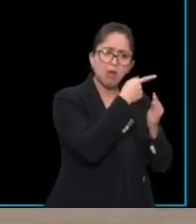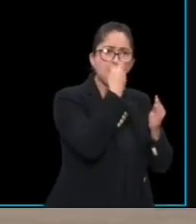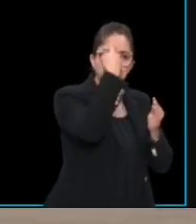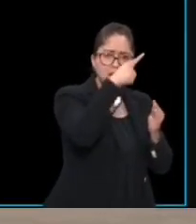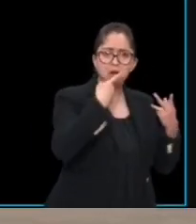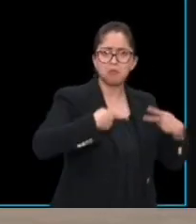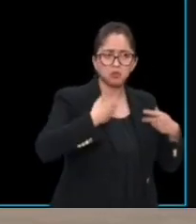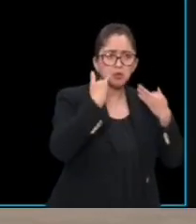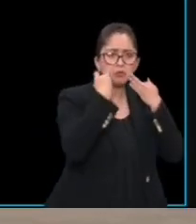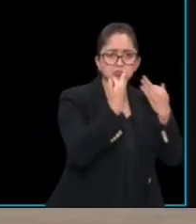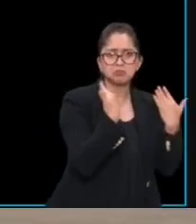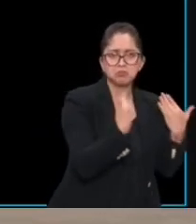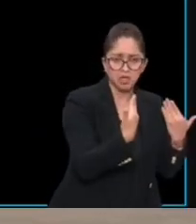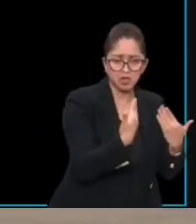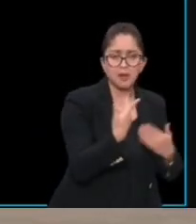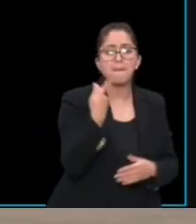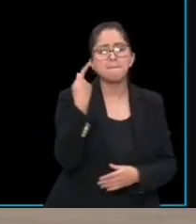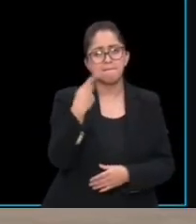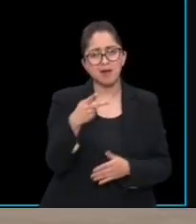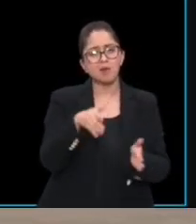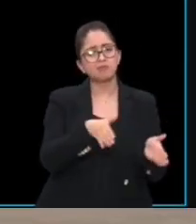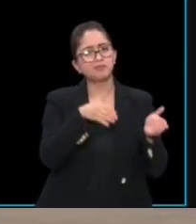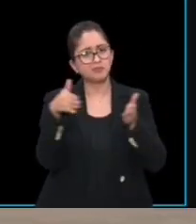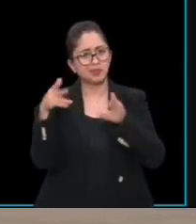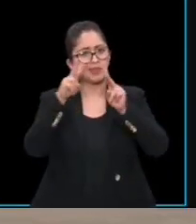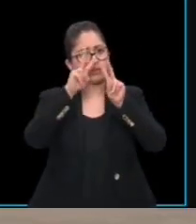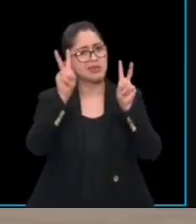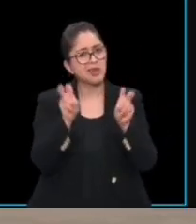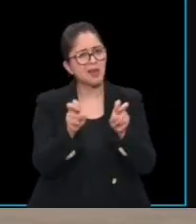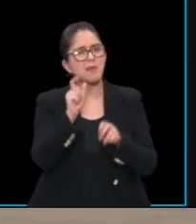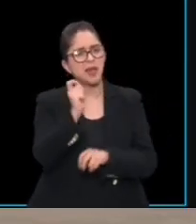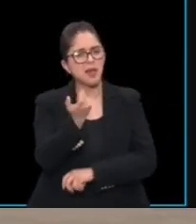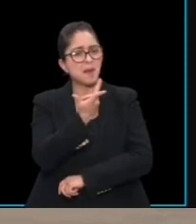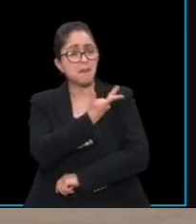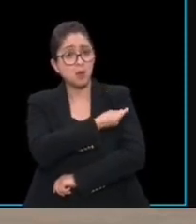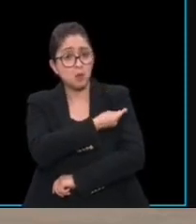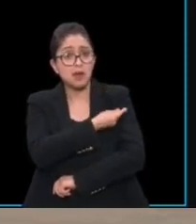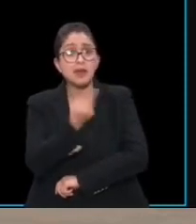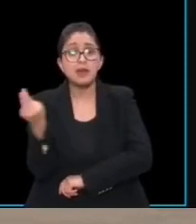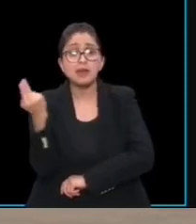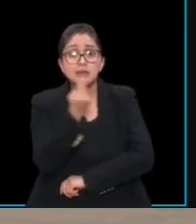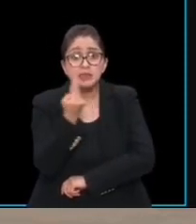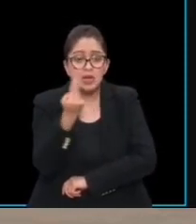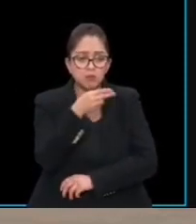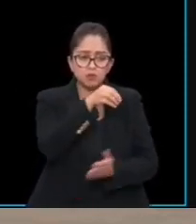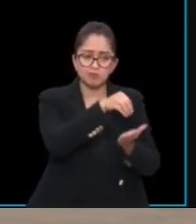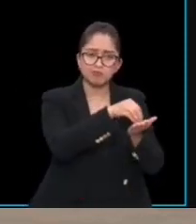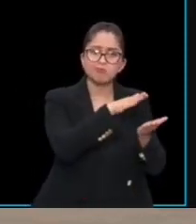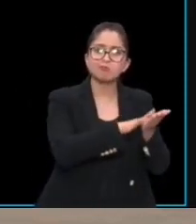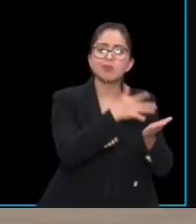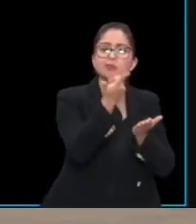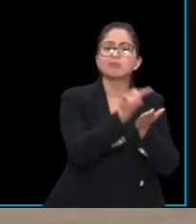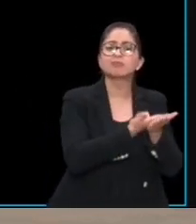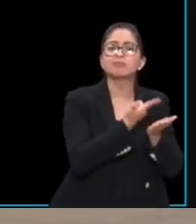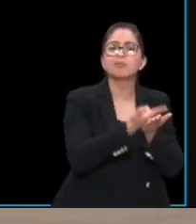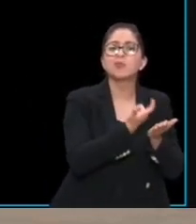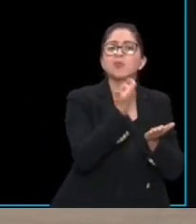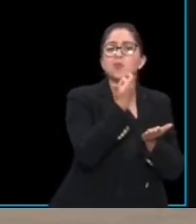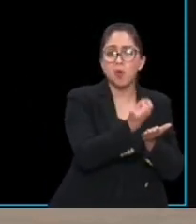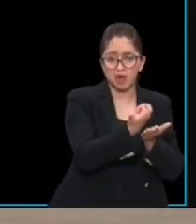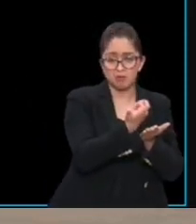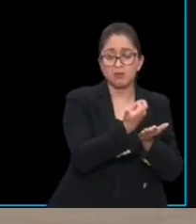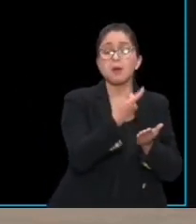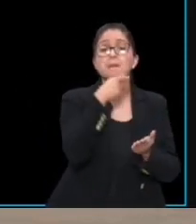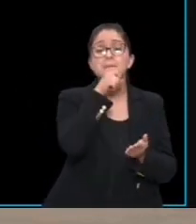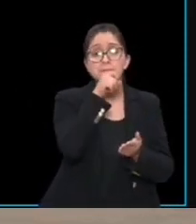importante. Hablando de vacunas, necesitamos que las vacunas estén presupuestadas. Necesitamos también impulsar